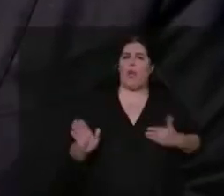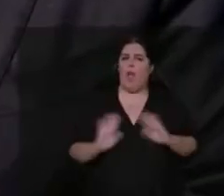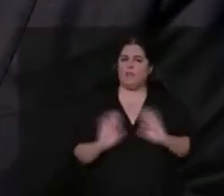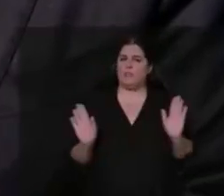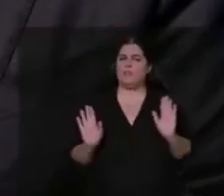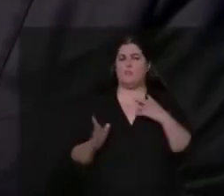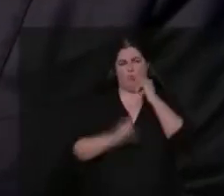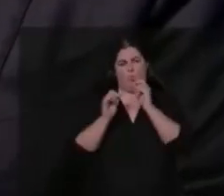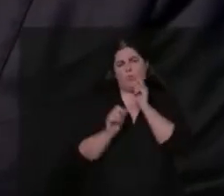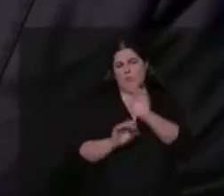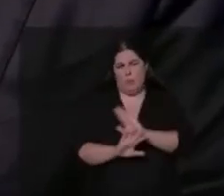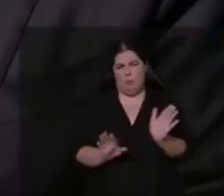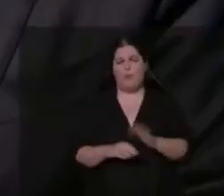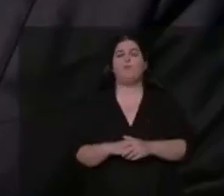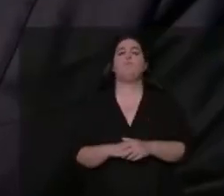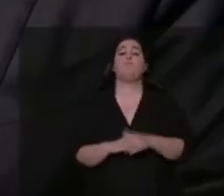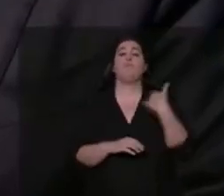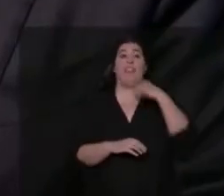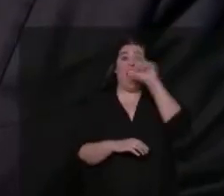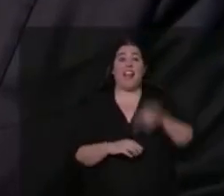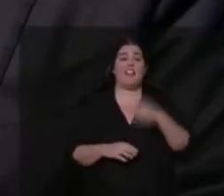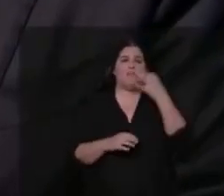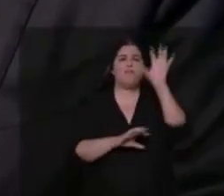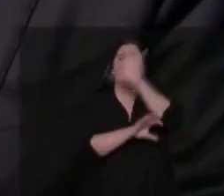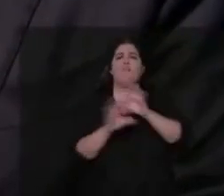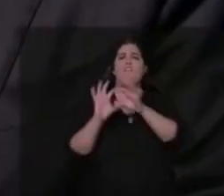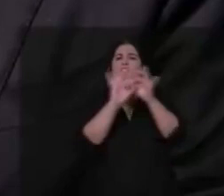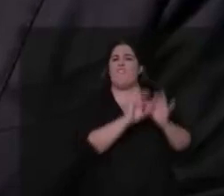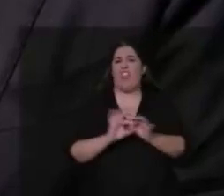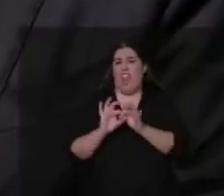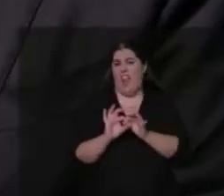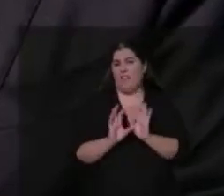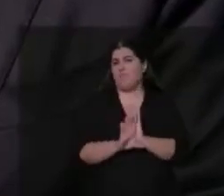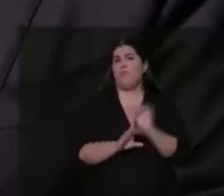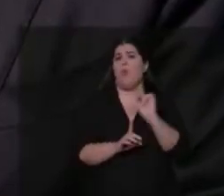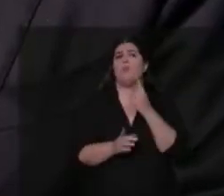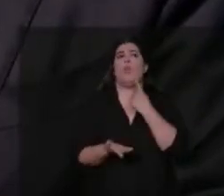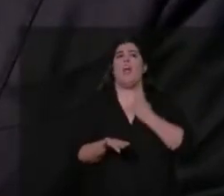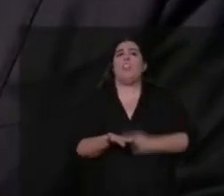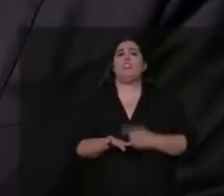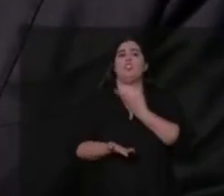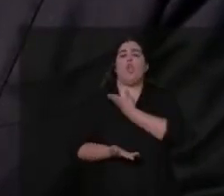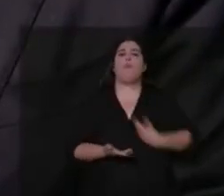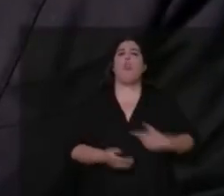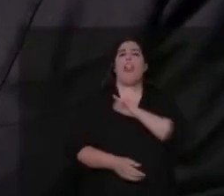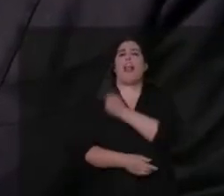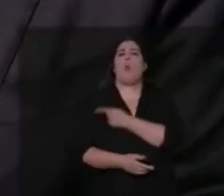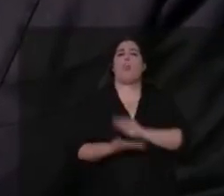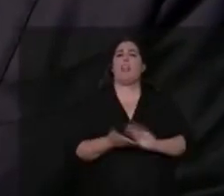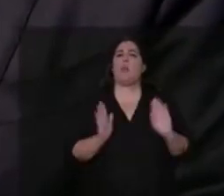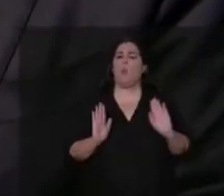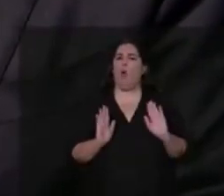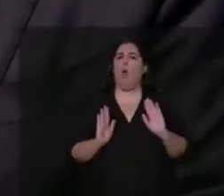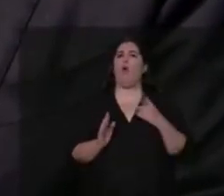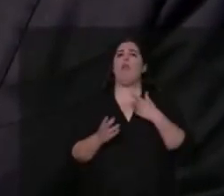esto es muy simple. Argentina es un país federal, por lo tanto, no es una decisión del Poder Ejecutivo determinar